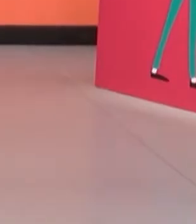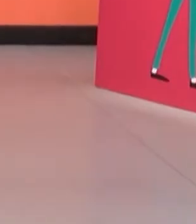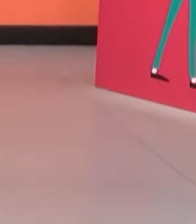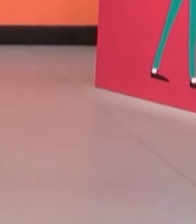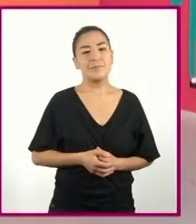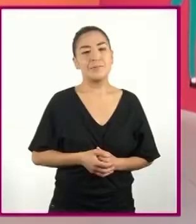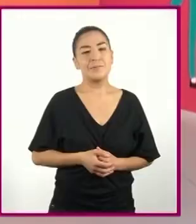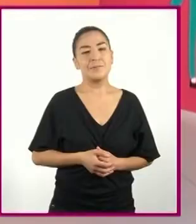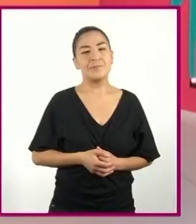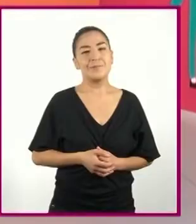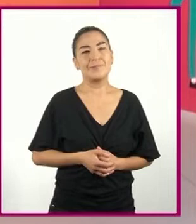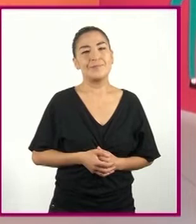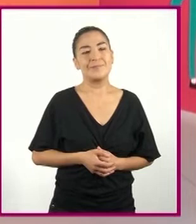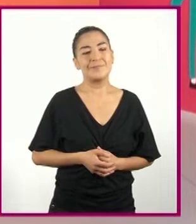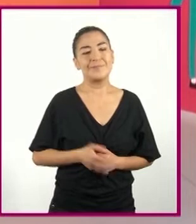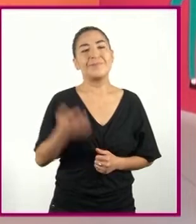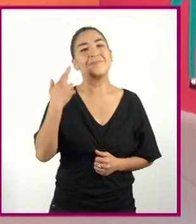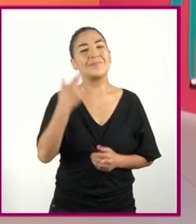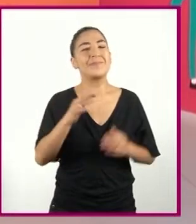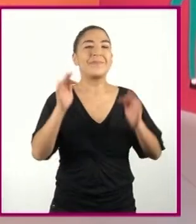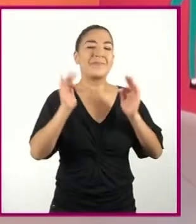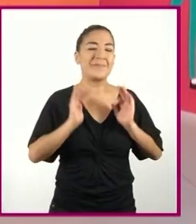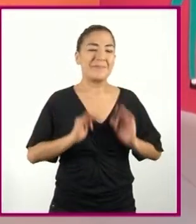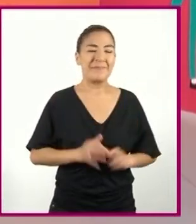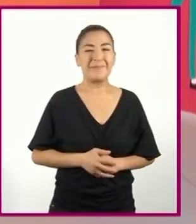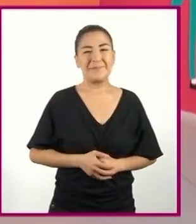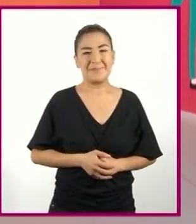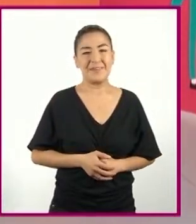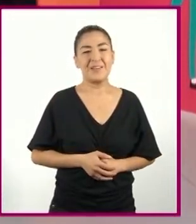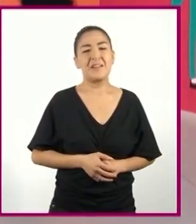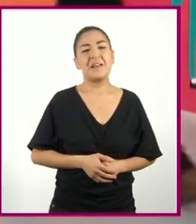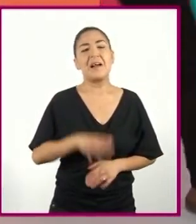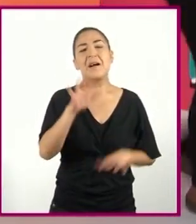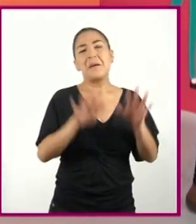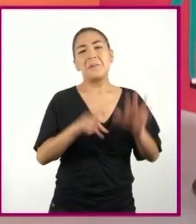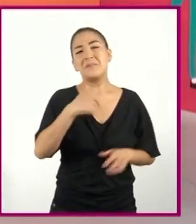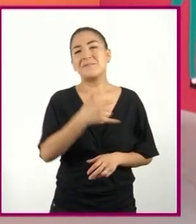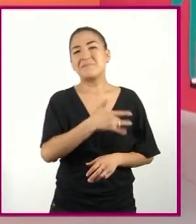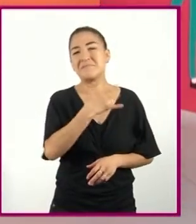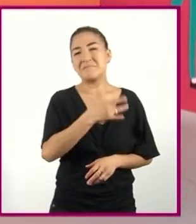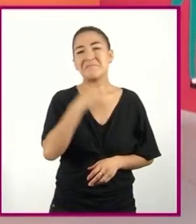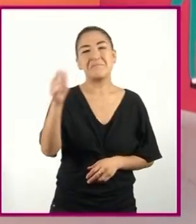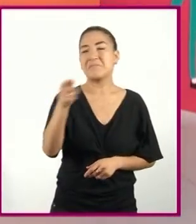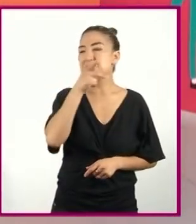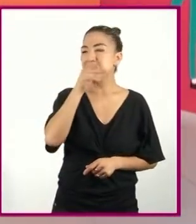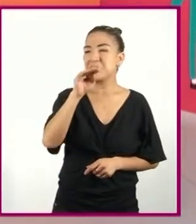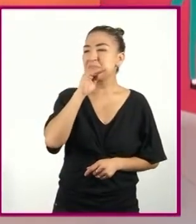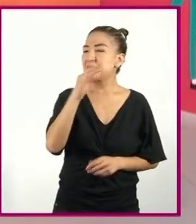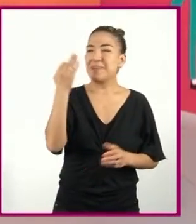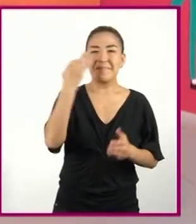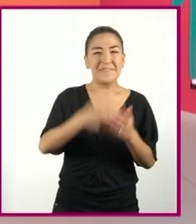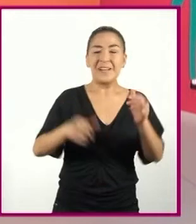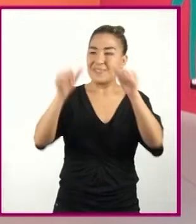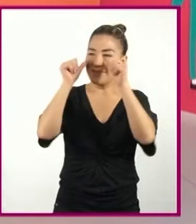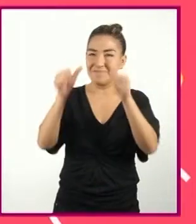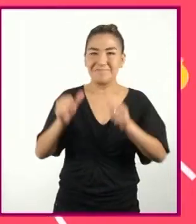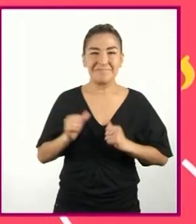maestra. Ay. A veces siento que mis papás no me escuchan.